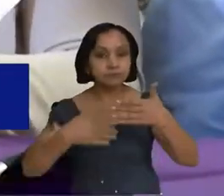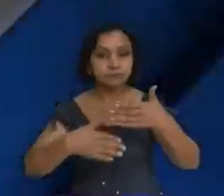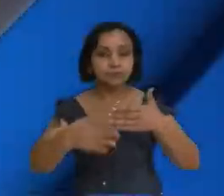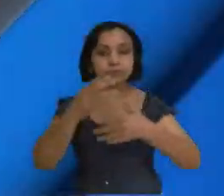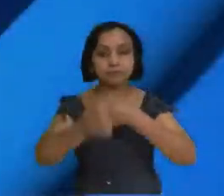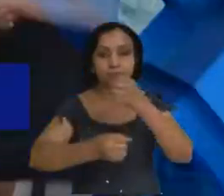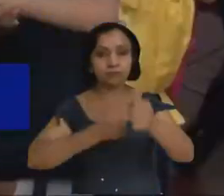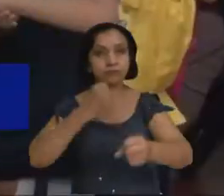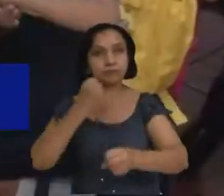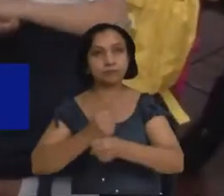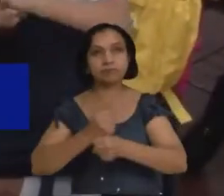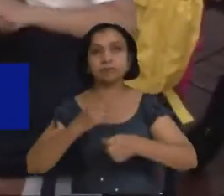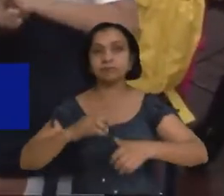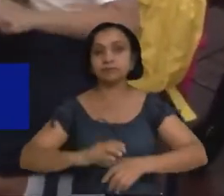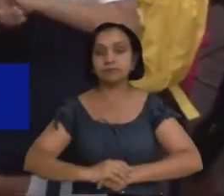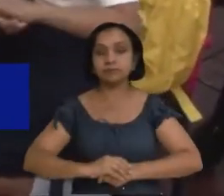año.